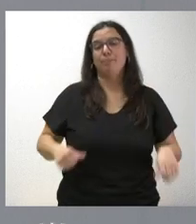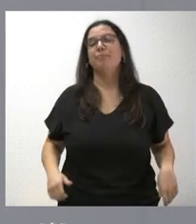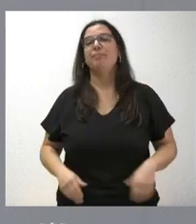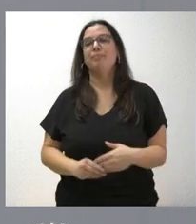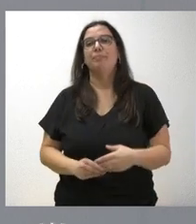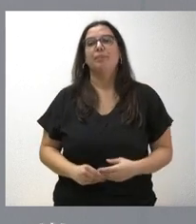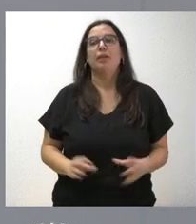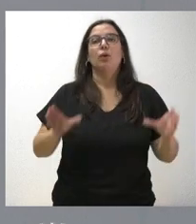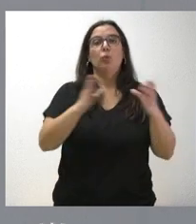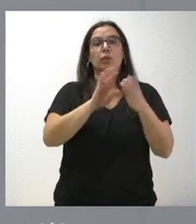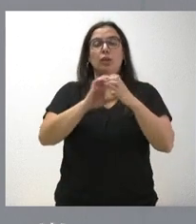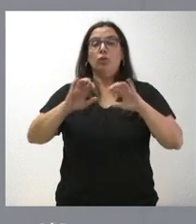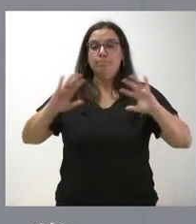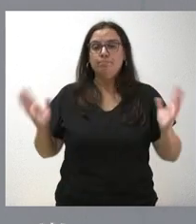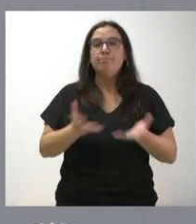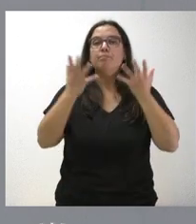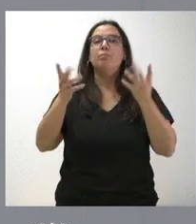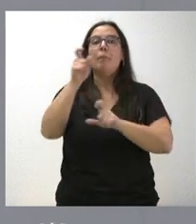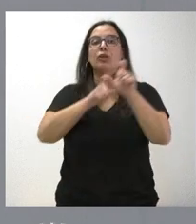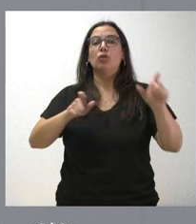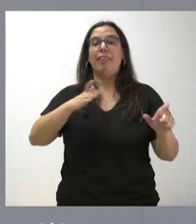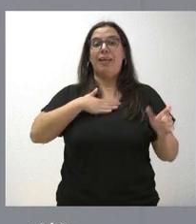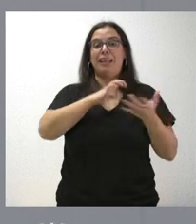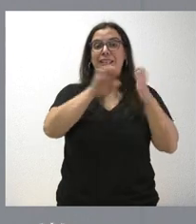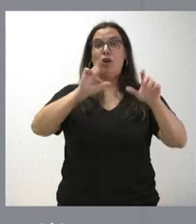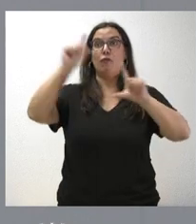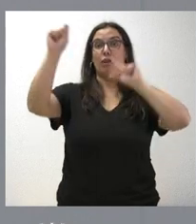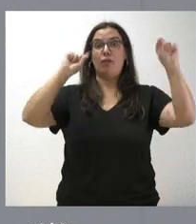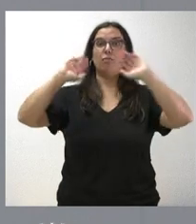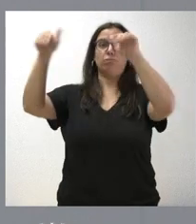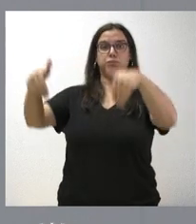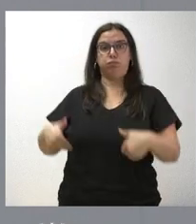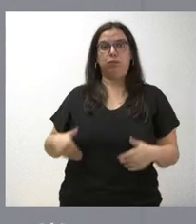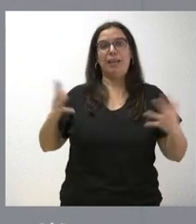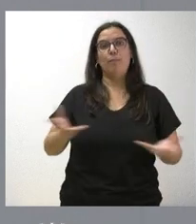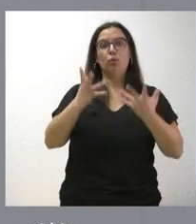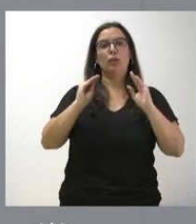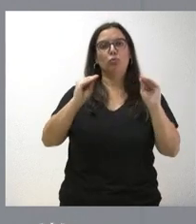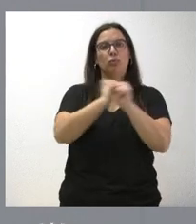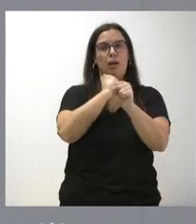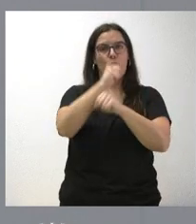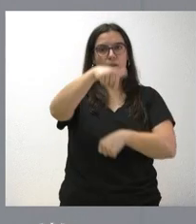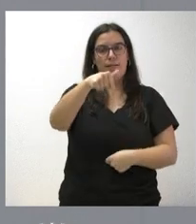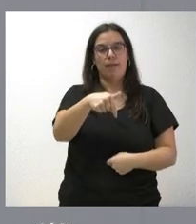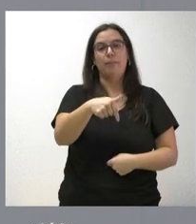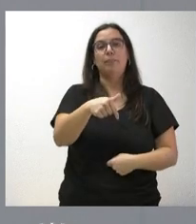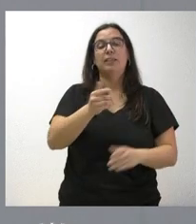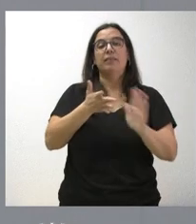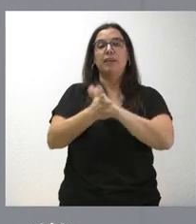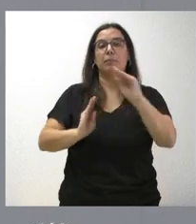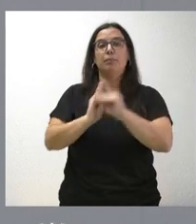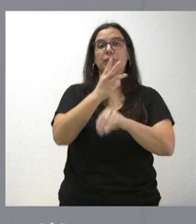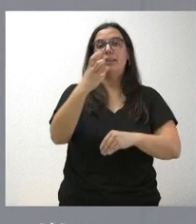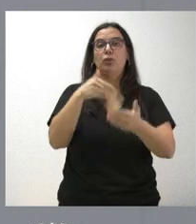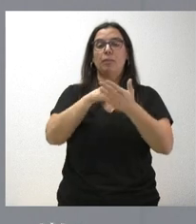incentiva el retorno de Castellanos y leoneses mediante el impulso de su actividad laboral en la comunidad ponemos 300,000 para promover el